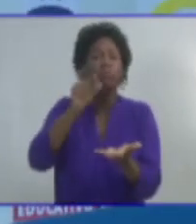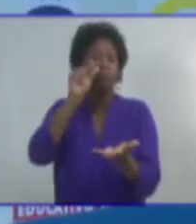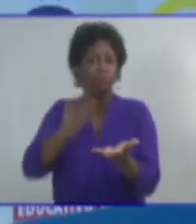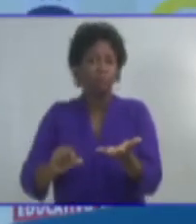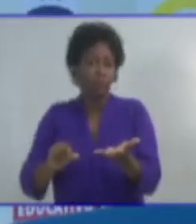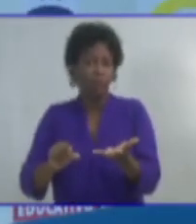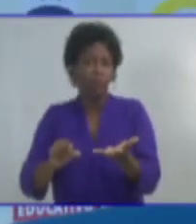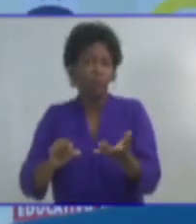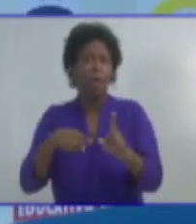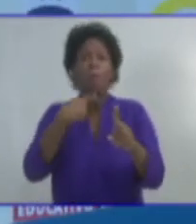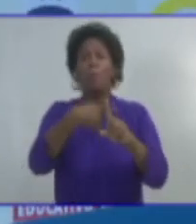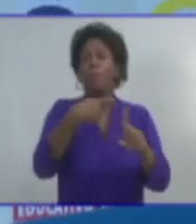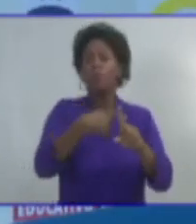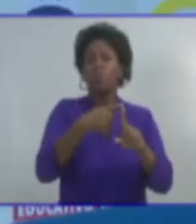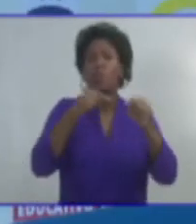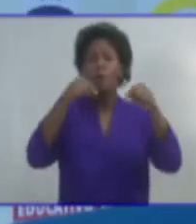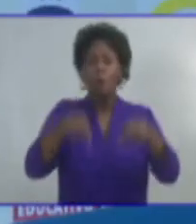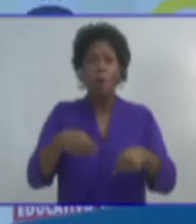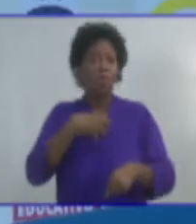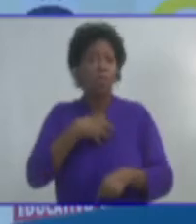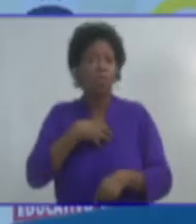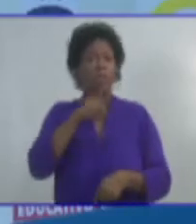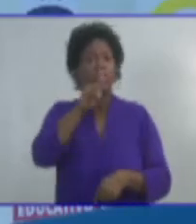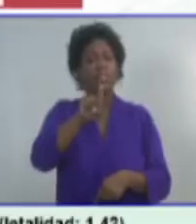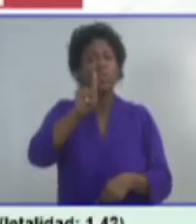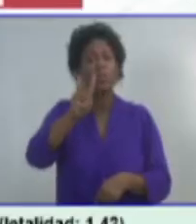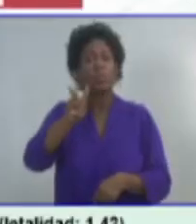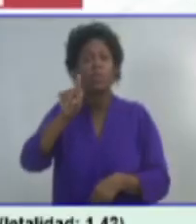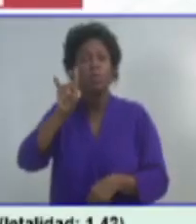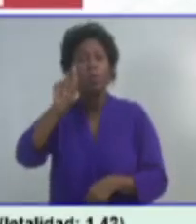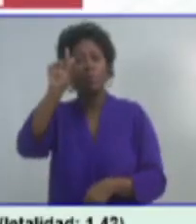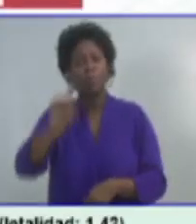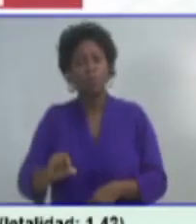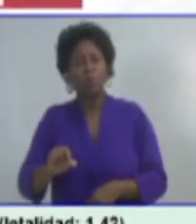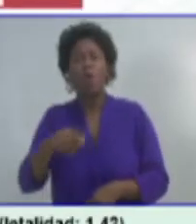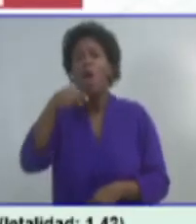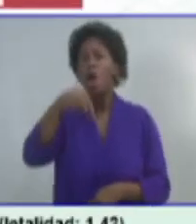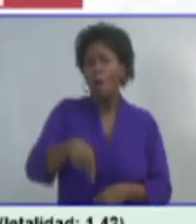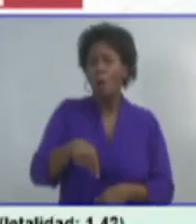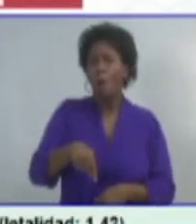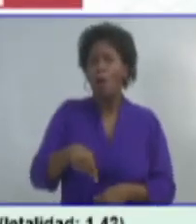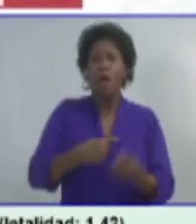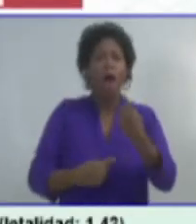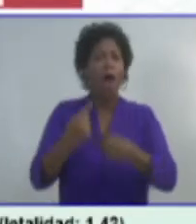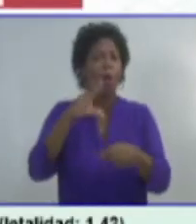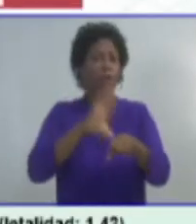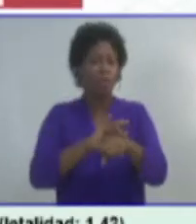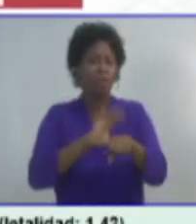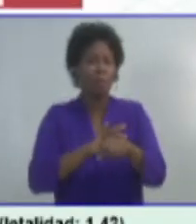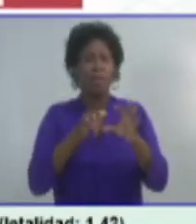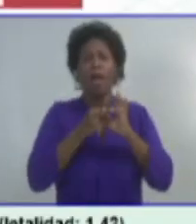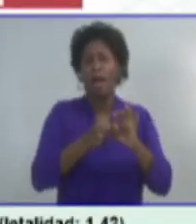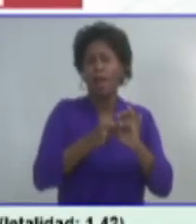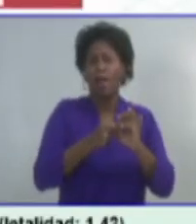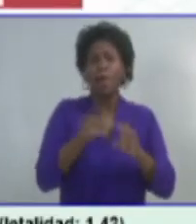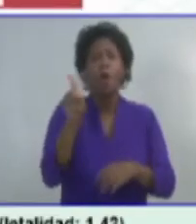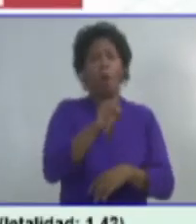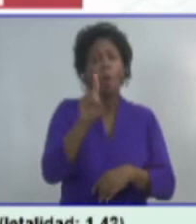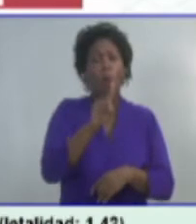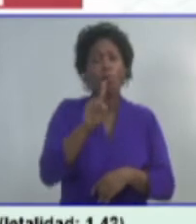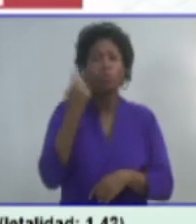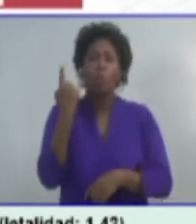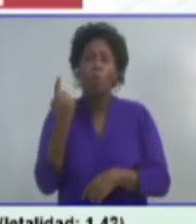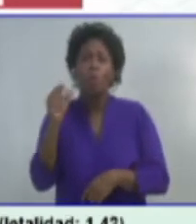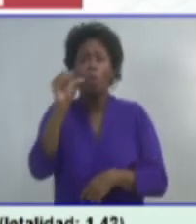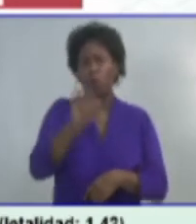están activos, hoy tenemos 609 pacientes activos. Tenemos en la morbilidad crítica y grave 11 pacientes, 1 crítico